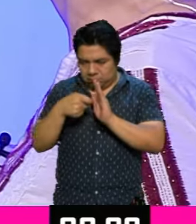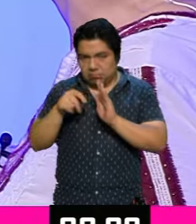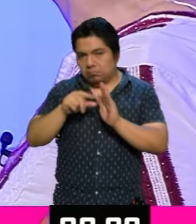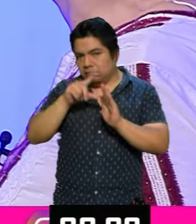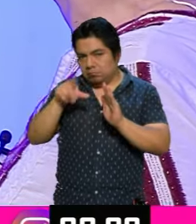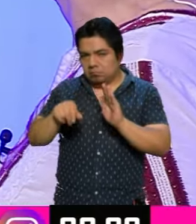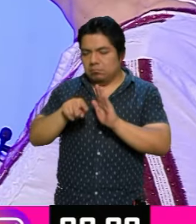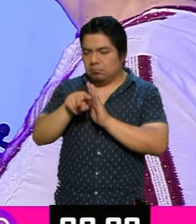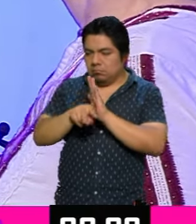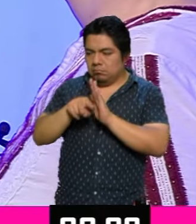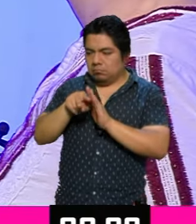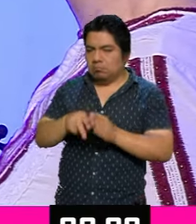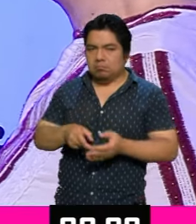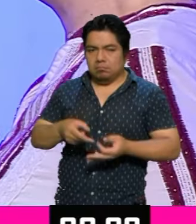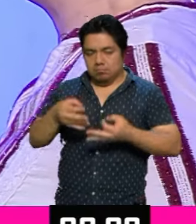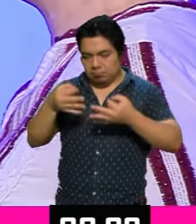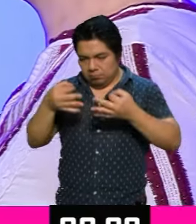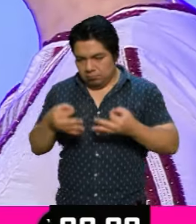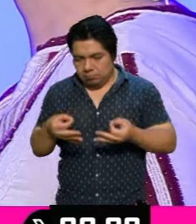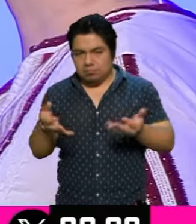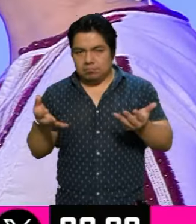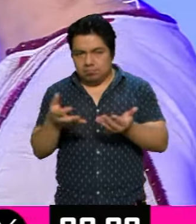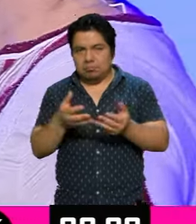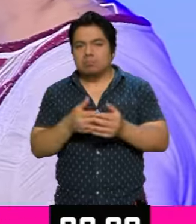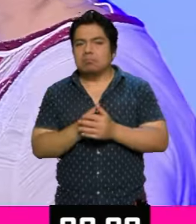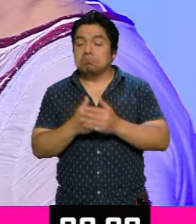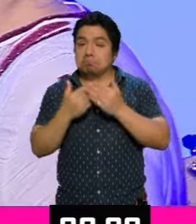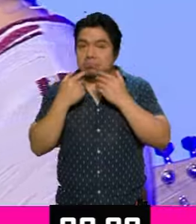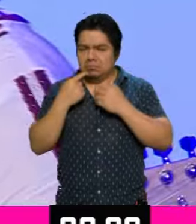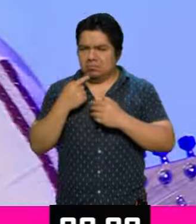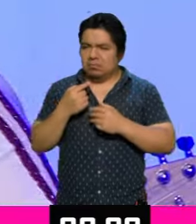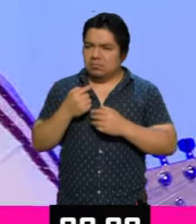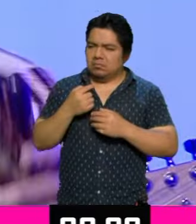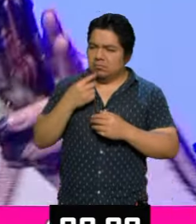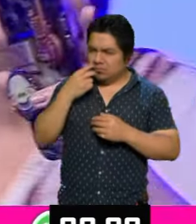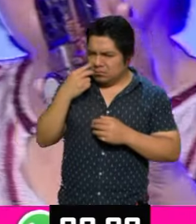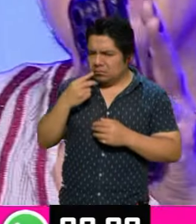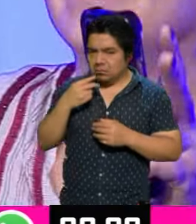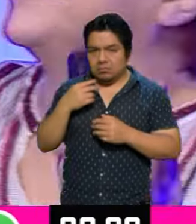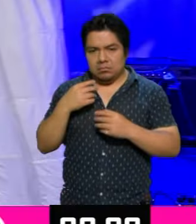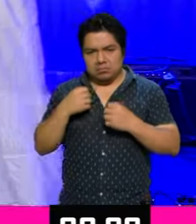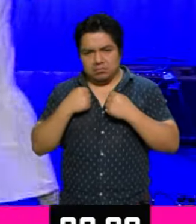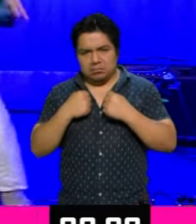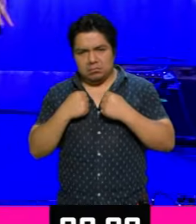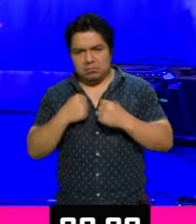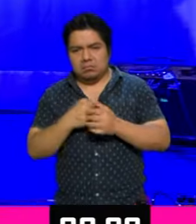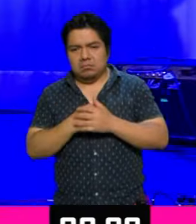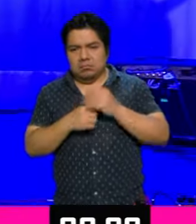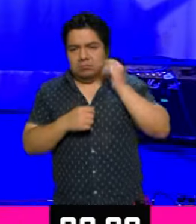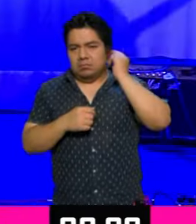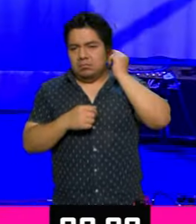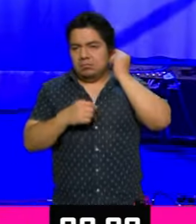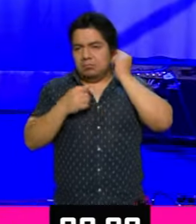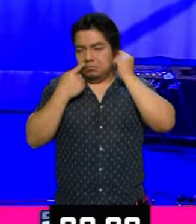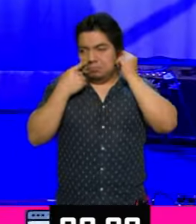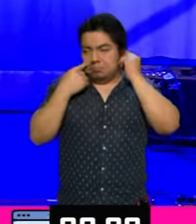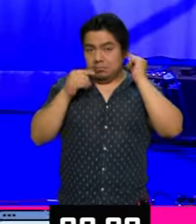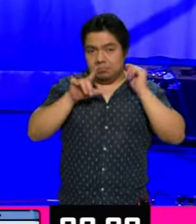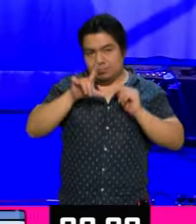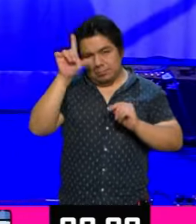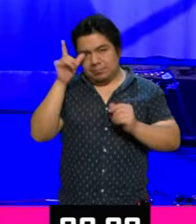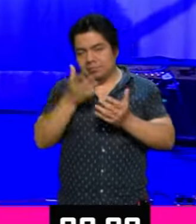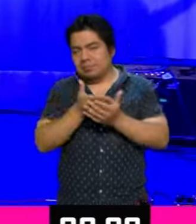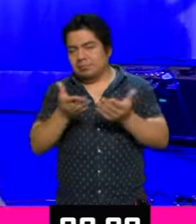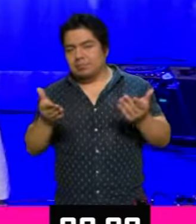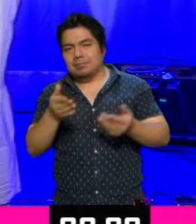hacer los videos oficiales, eso es lo que vamos a subir. Ay, se oye bien acá. Ahora sí que saluda a toda la